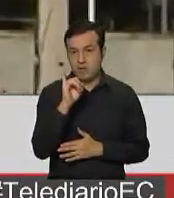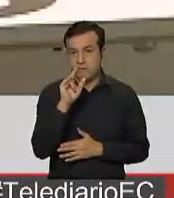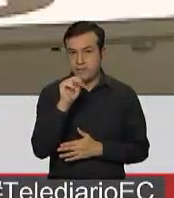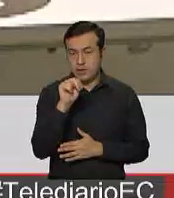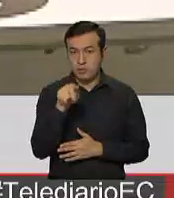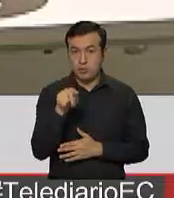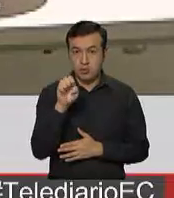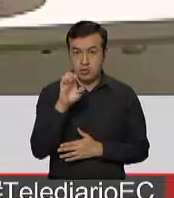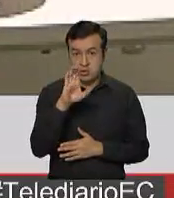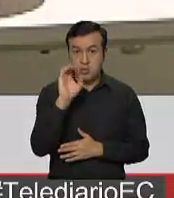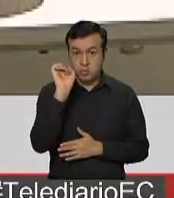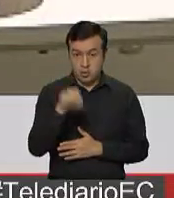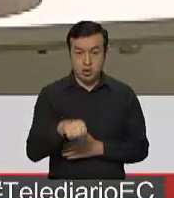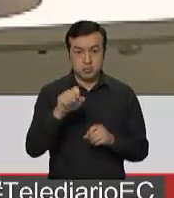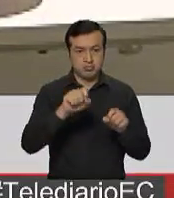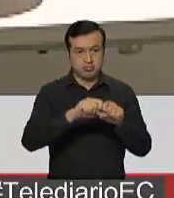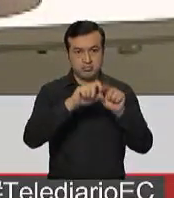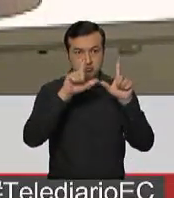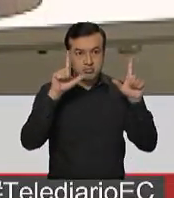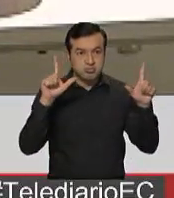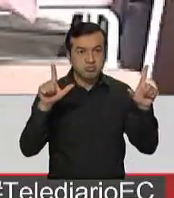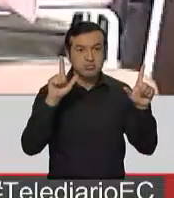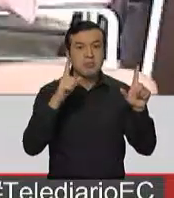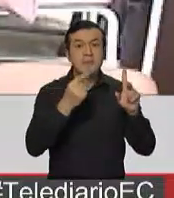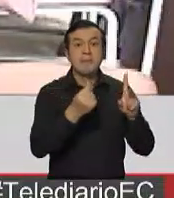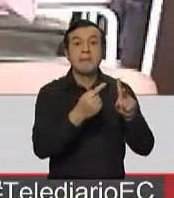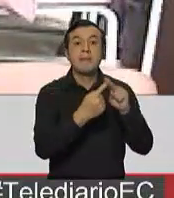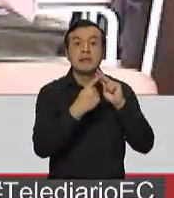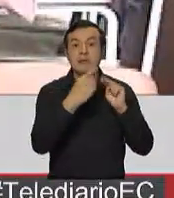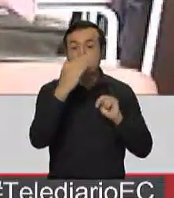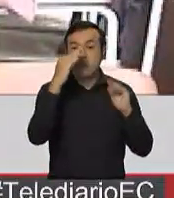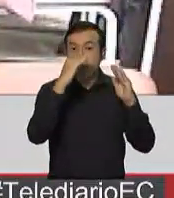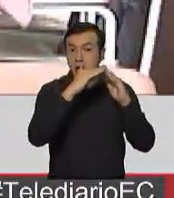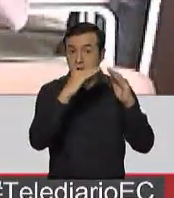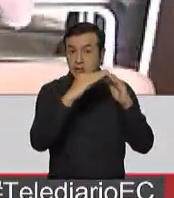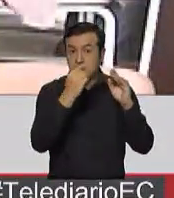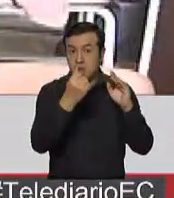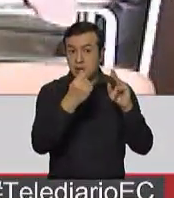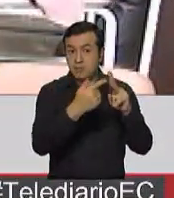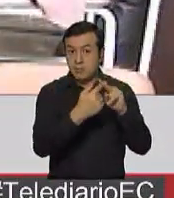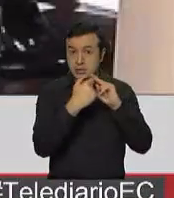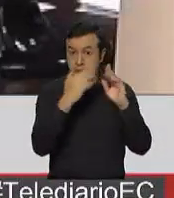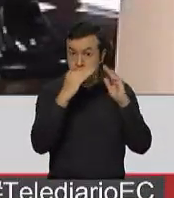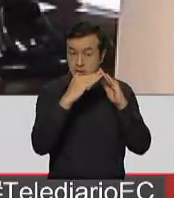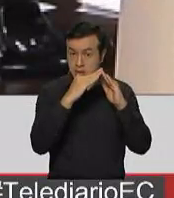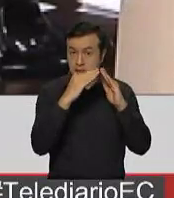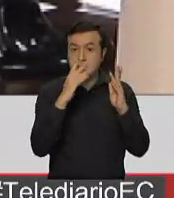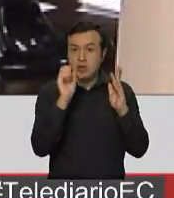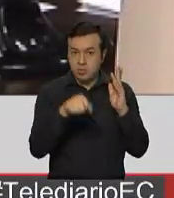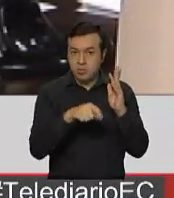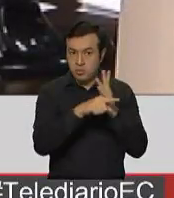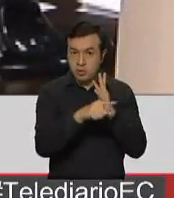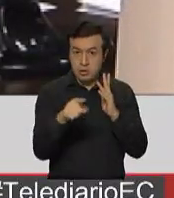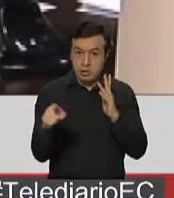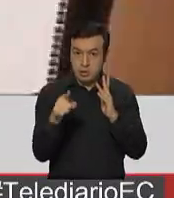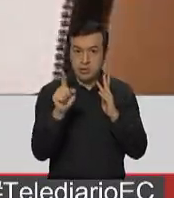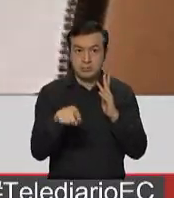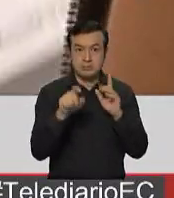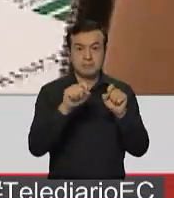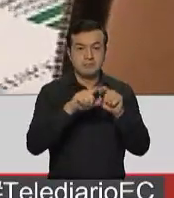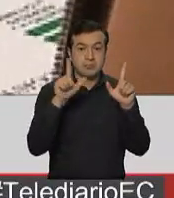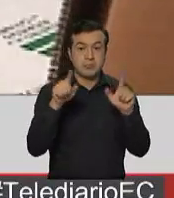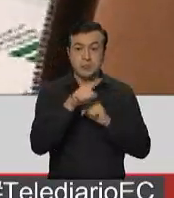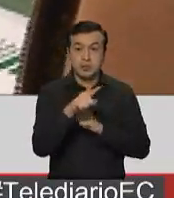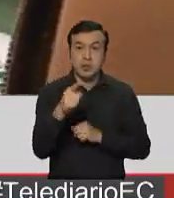www.bies.fin.es, dentro de la operación de préstamos hipotecarios, está habilitada la simulación de las operaciones de soluciones de pago. Quienes